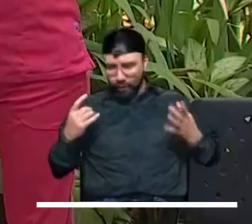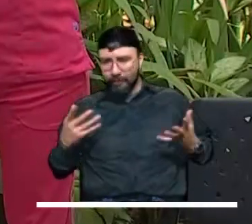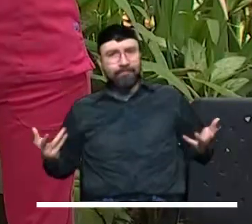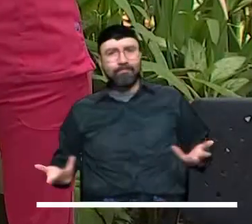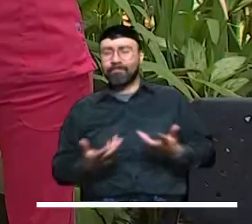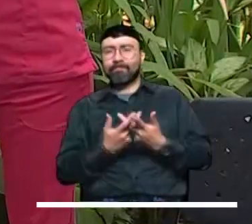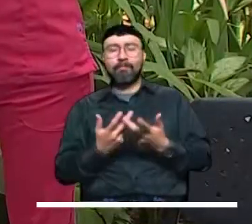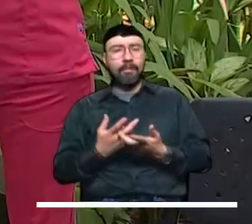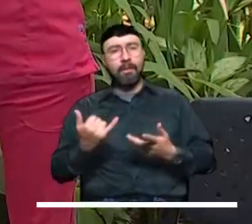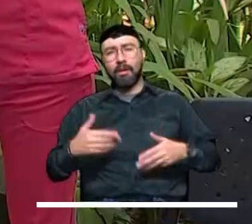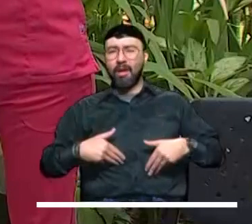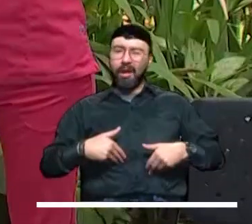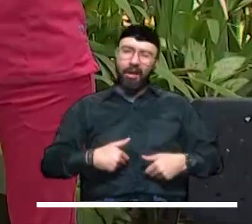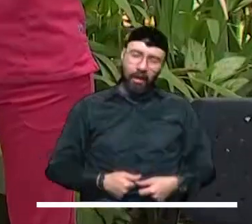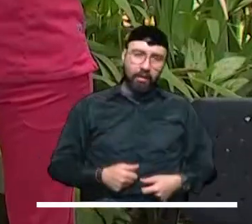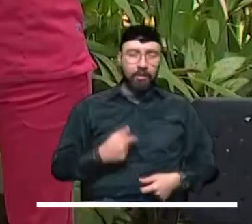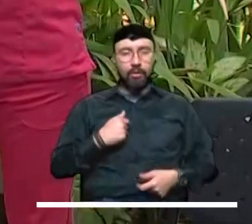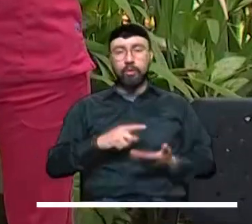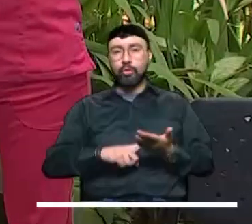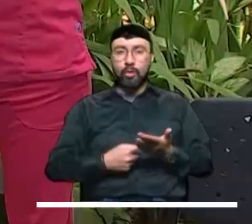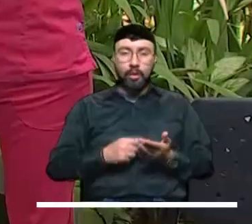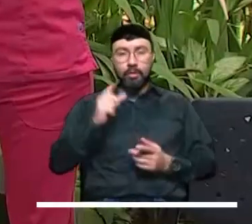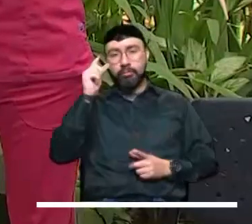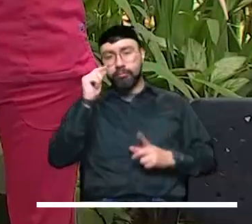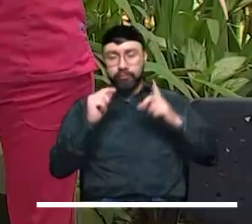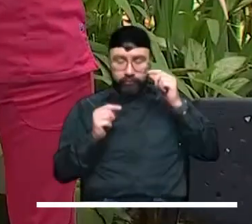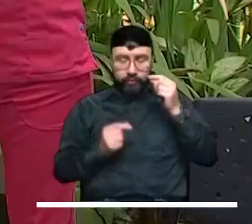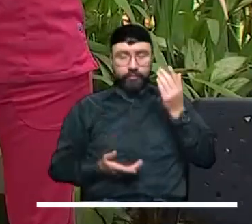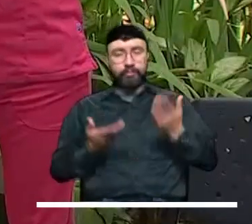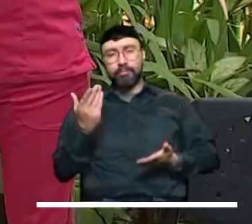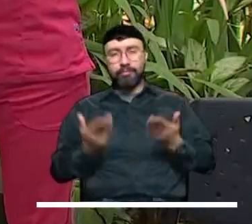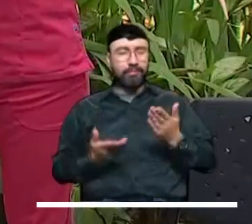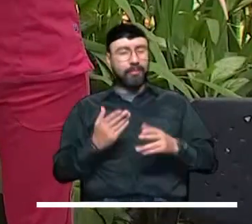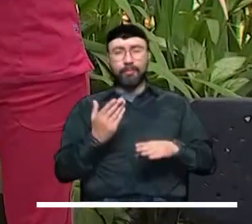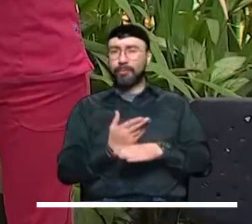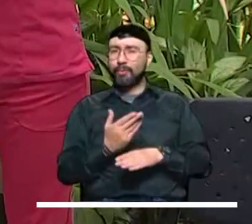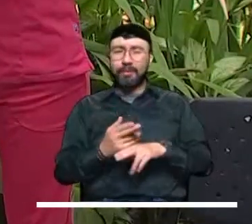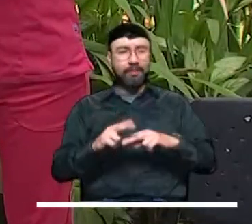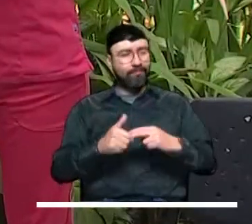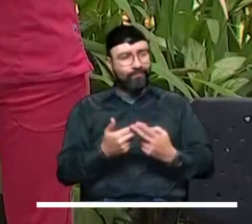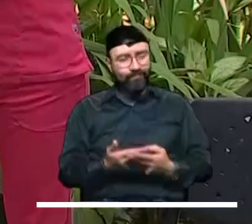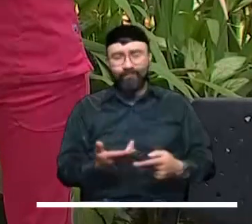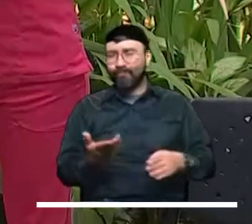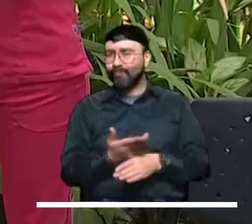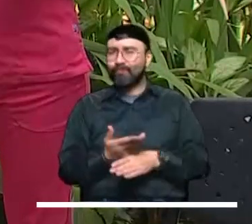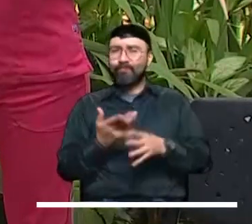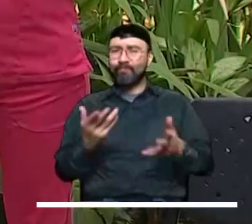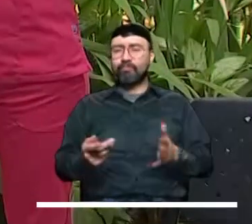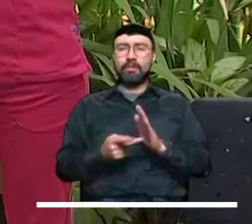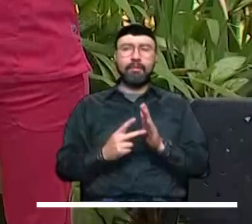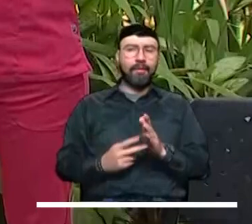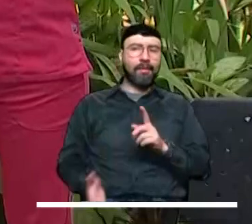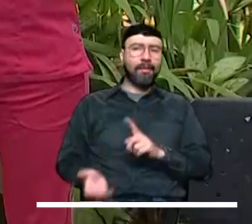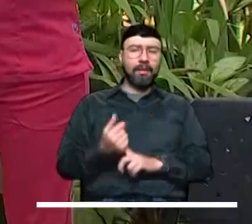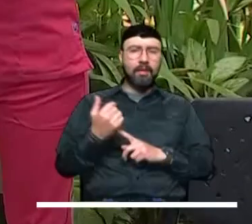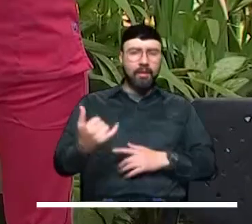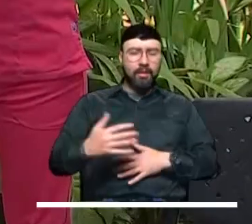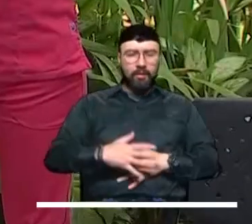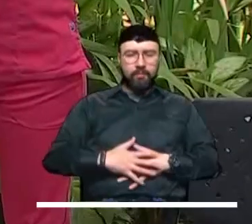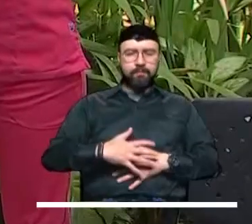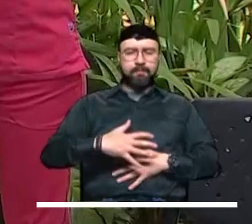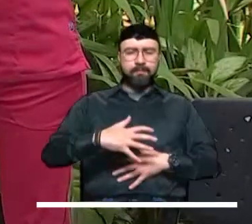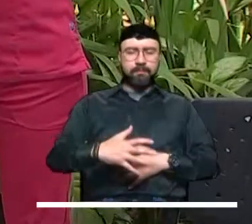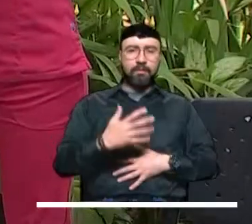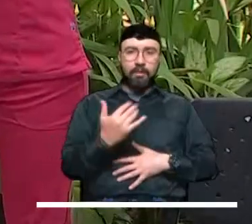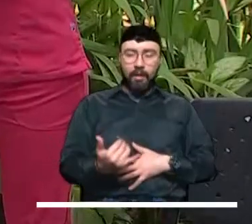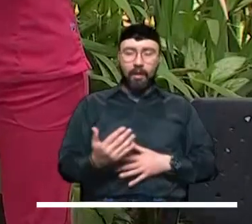fatiga, cansancio, alteraciones en el sueño, en el apetito, en la actividad sexual. Y eso significa que hay una inflamación de sus células, que aunque